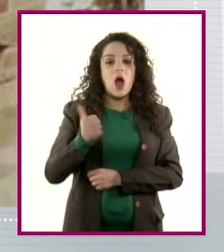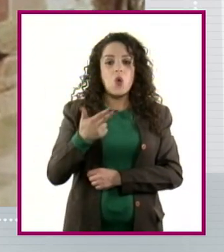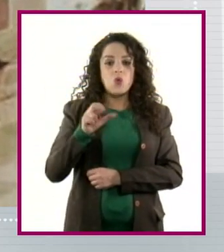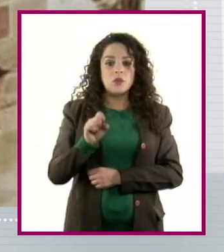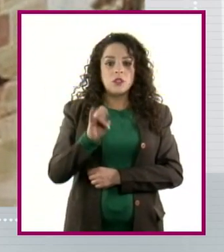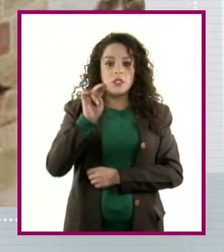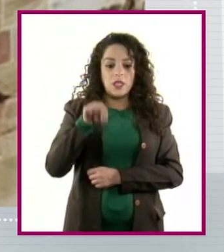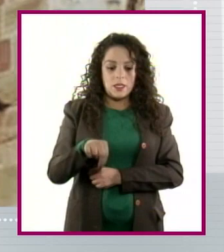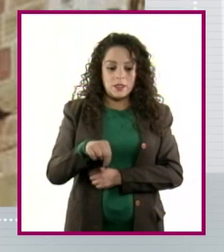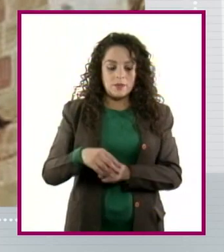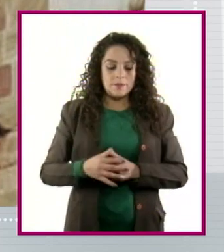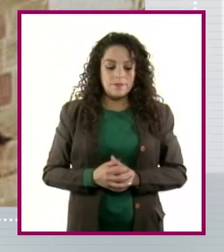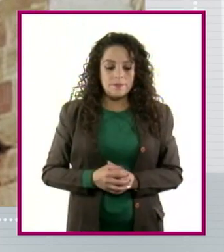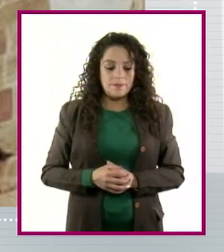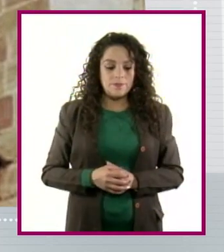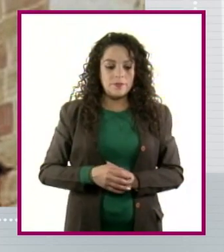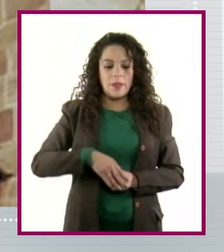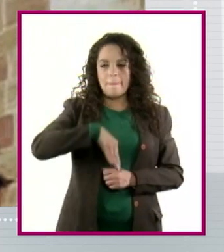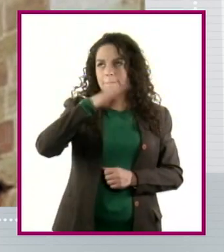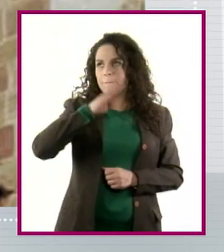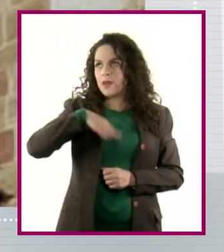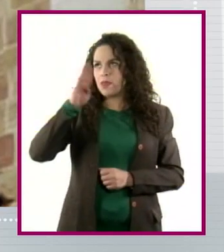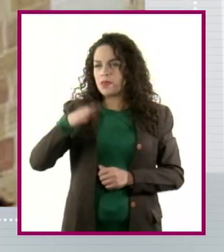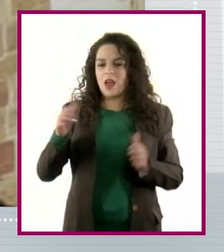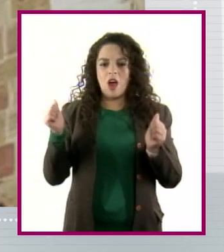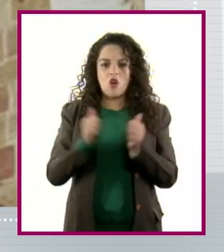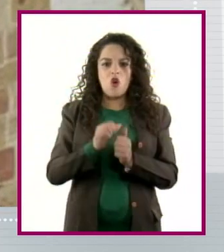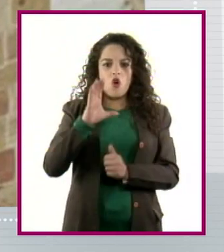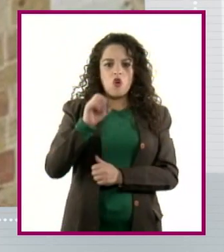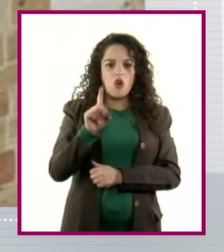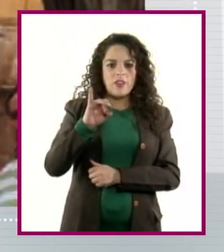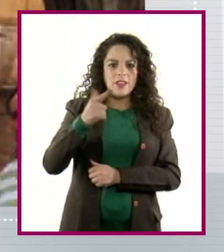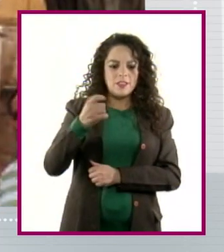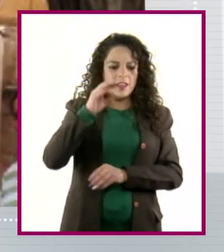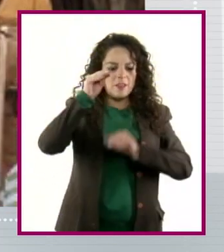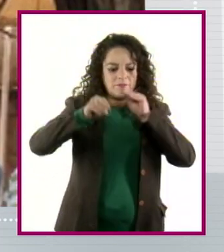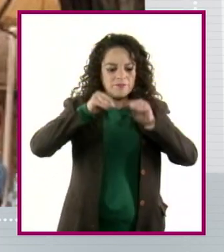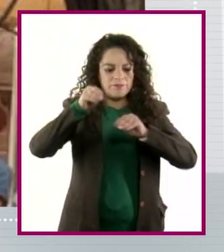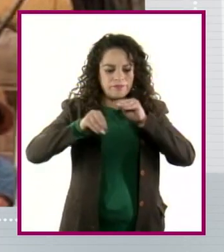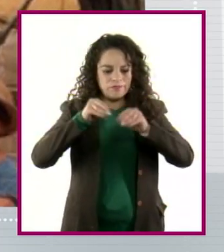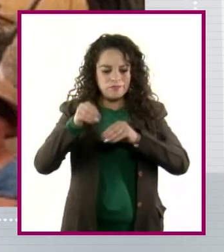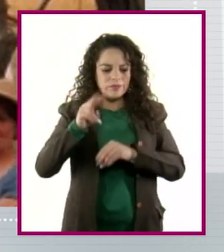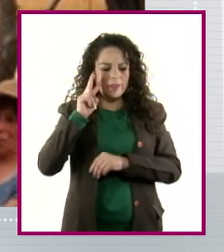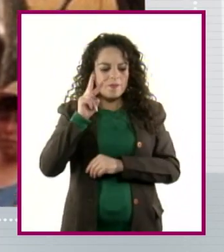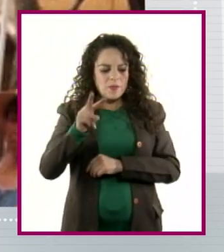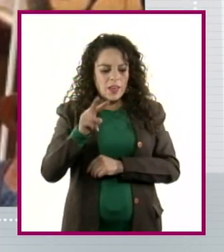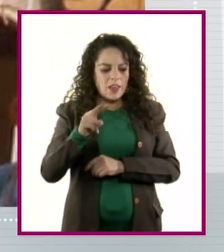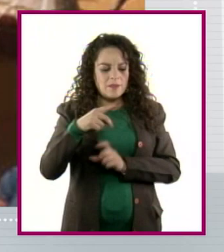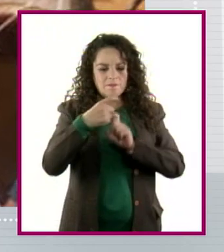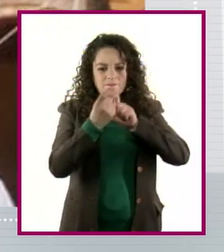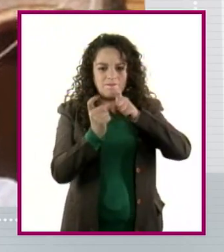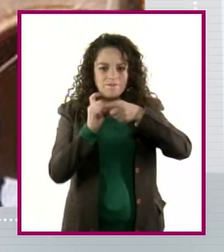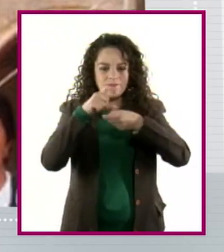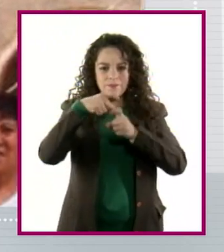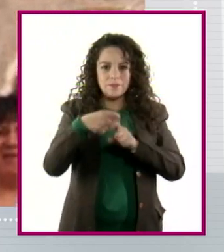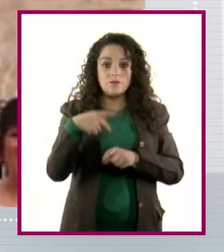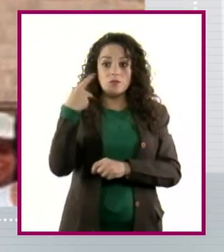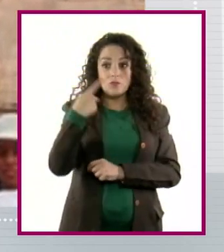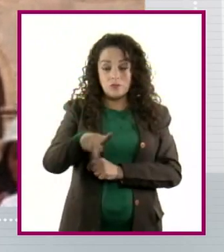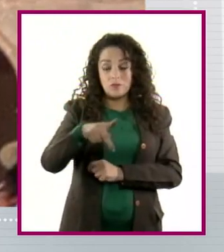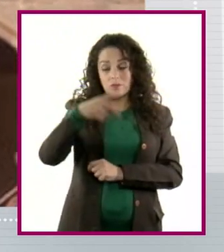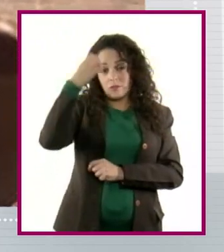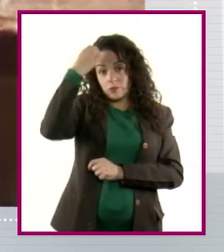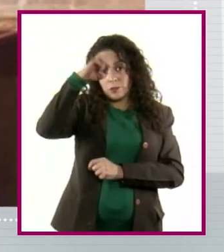murales al fresco pintados a manera de códice, donde se muestra o se plasma gran parte de los